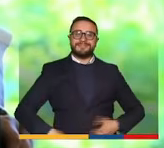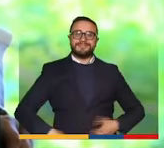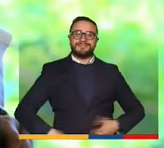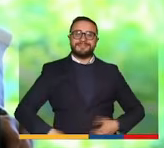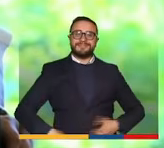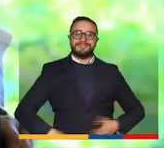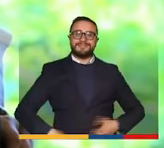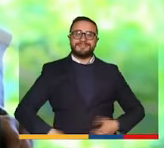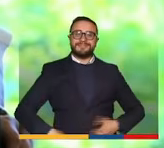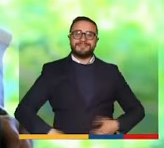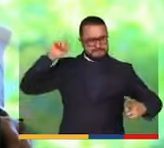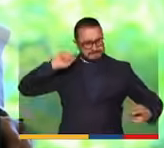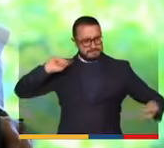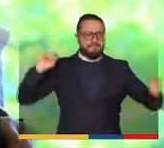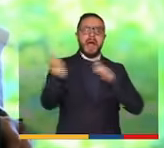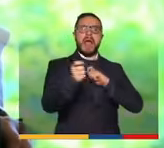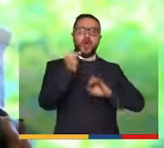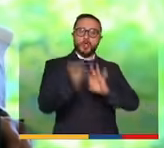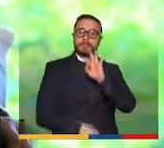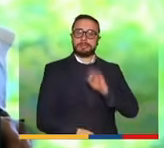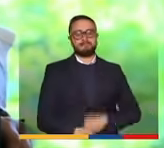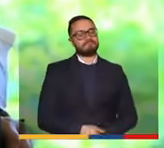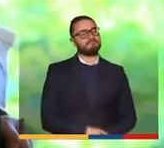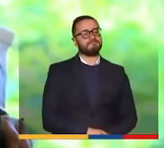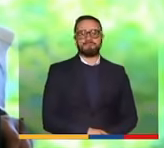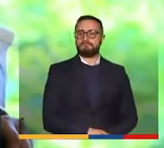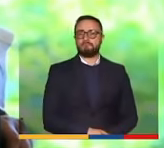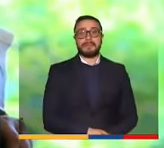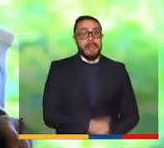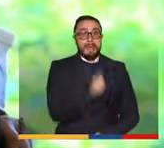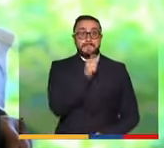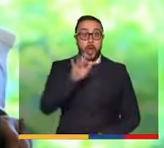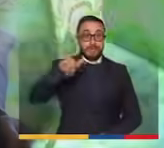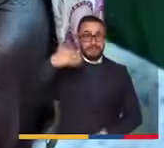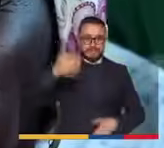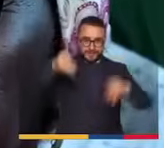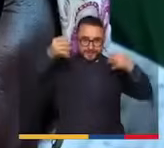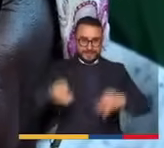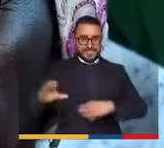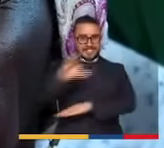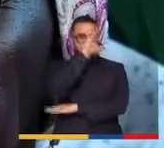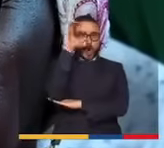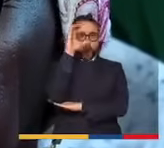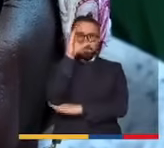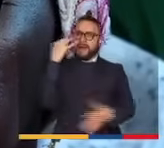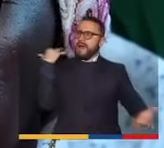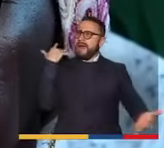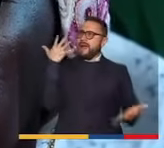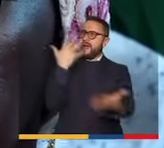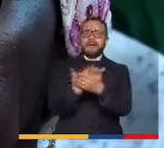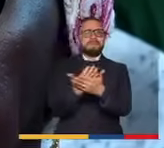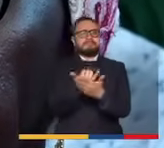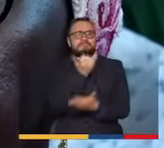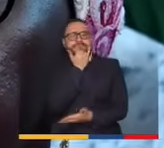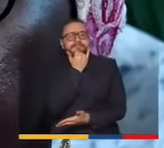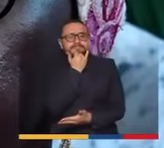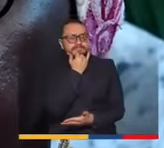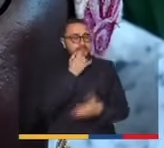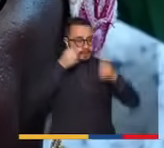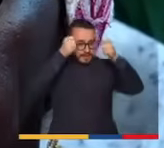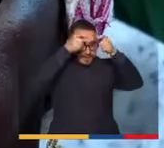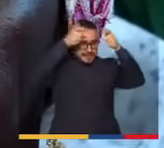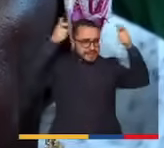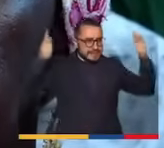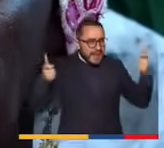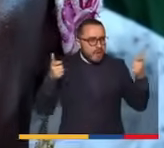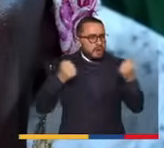injusta. Peor aún, la República de Colombia lo que construyó fue un Estado que en lugar de